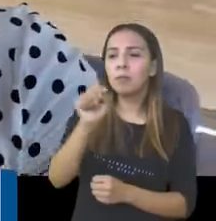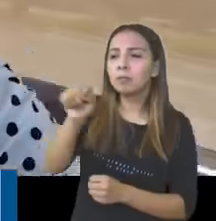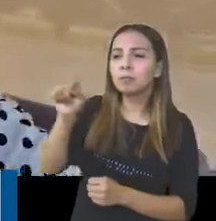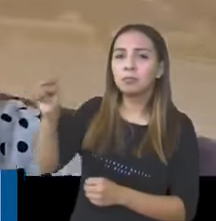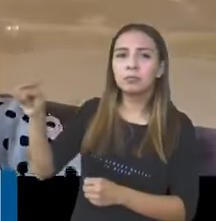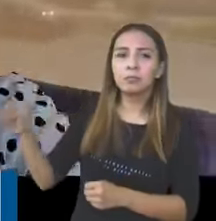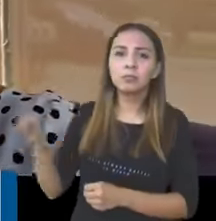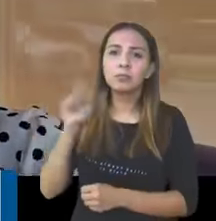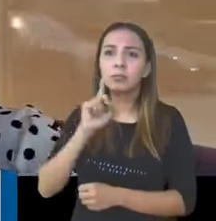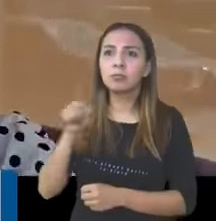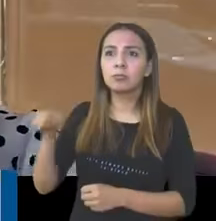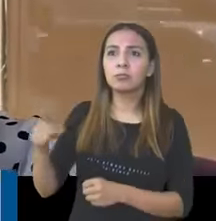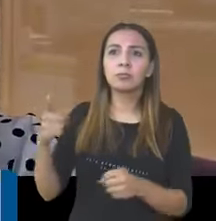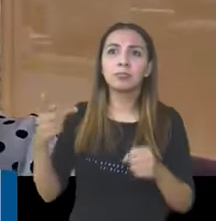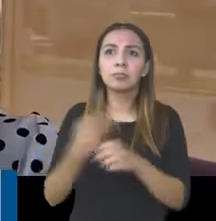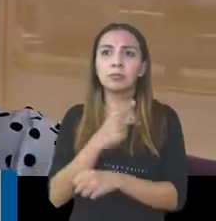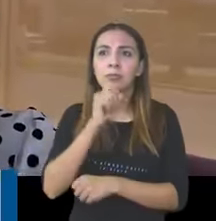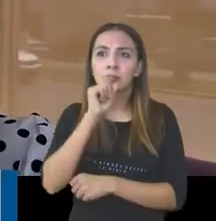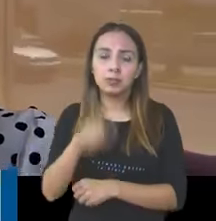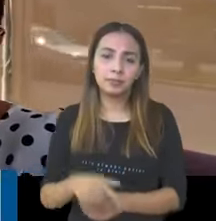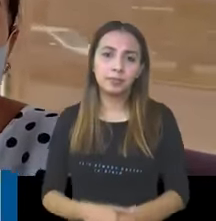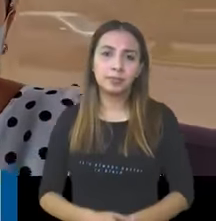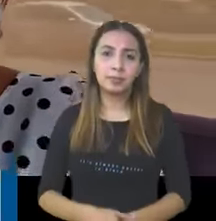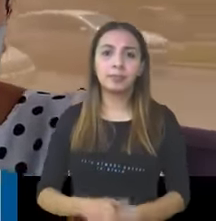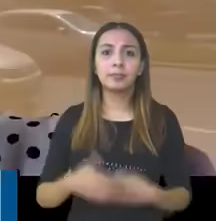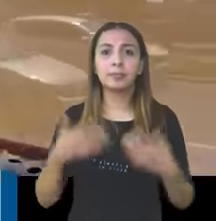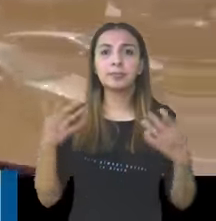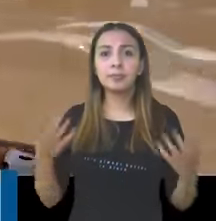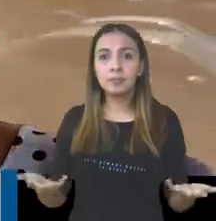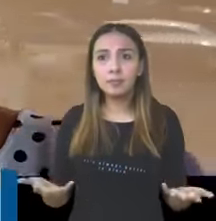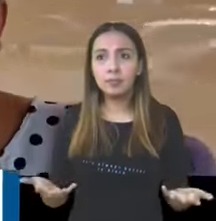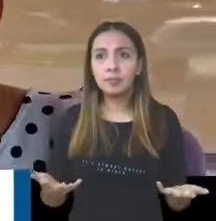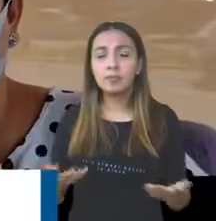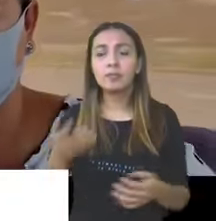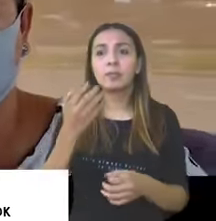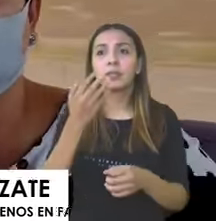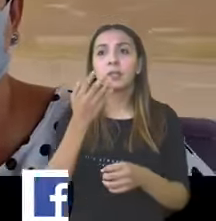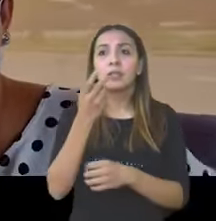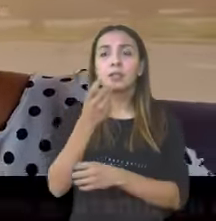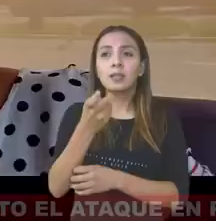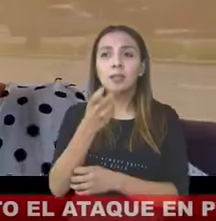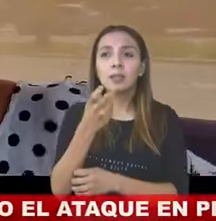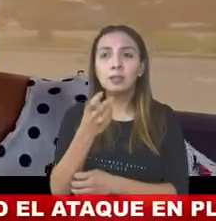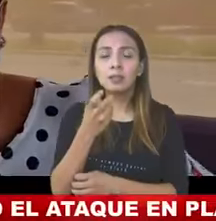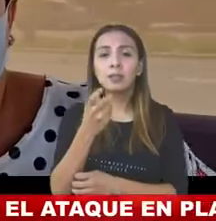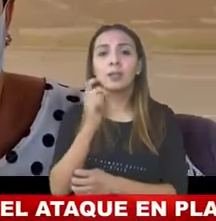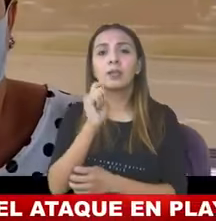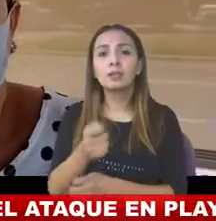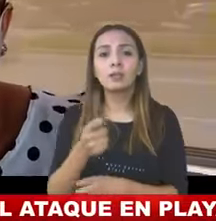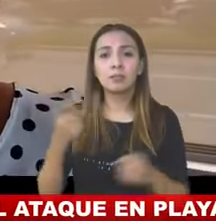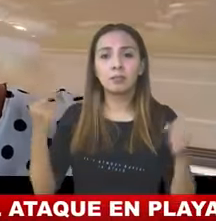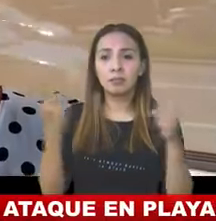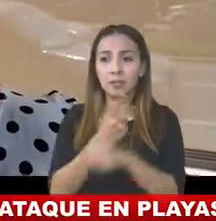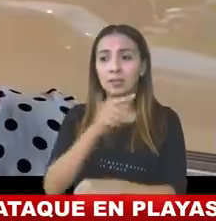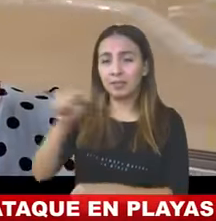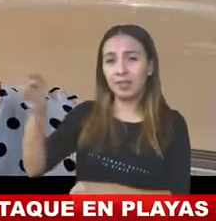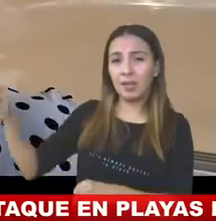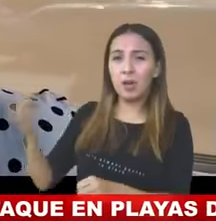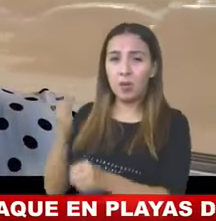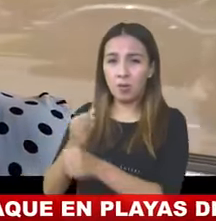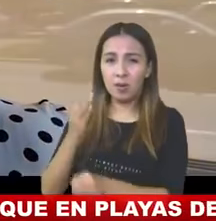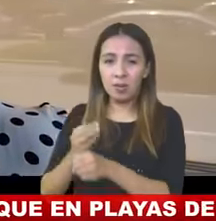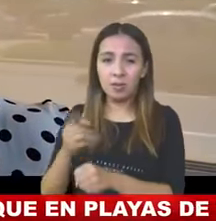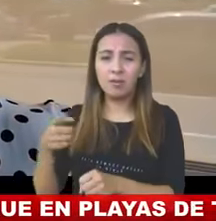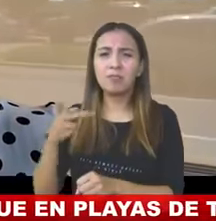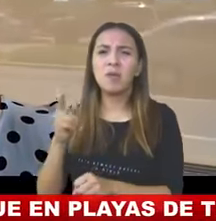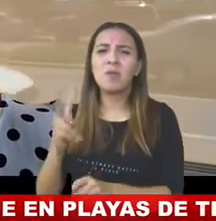Sí. Posteriormente. Entonces aquí el cuento no es, no, esto les está pasando a ellas ahorita, pero eso ya